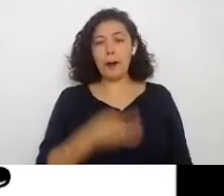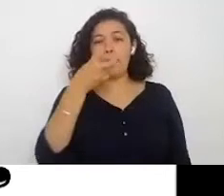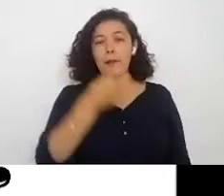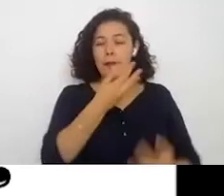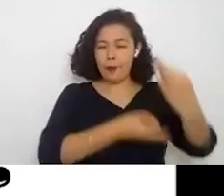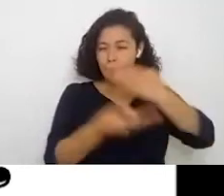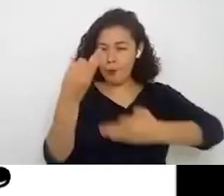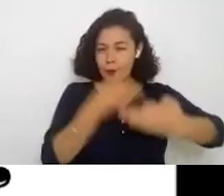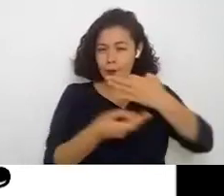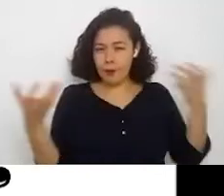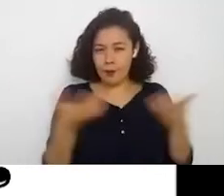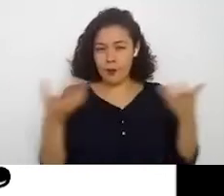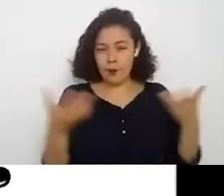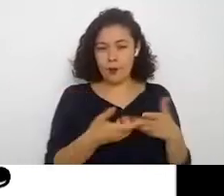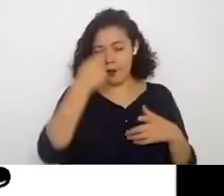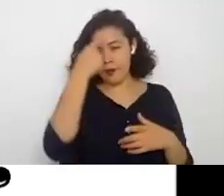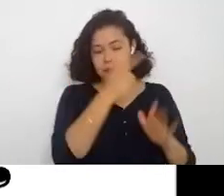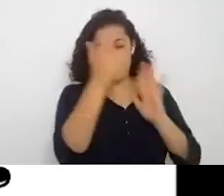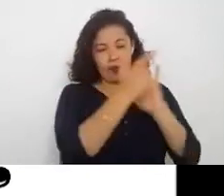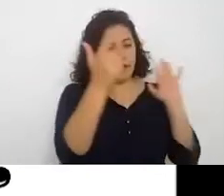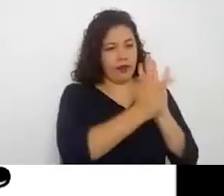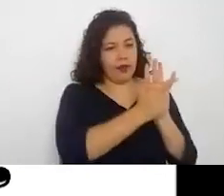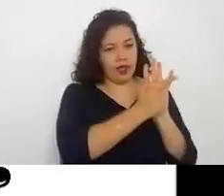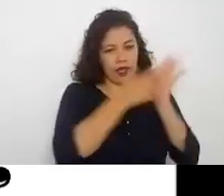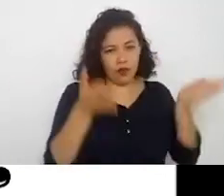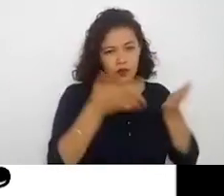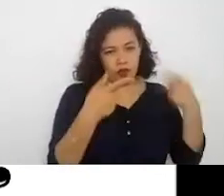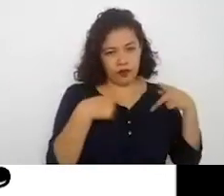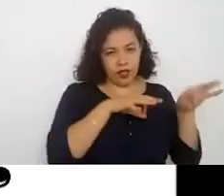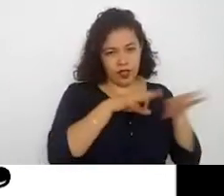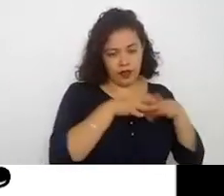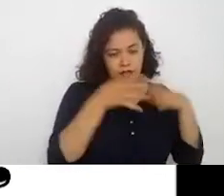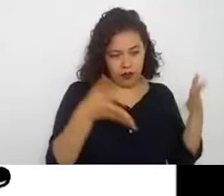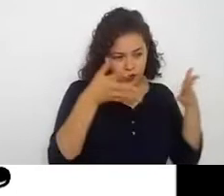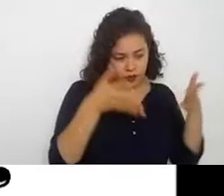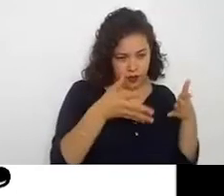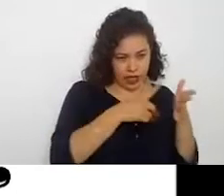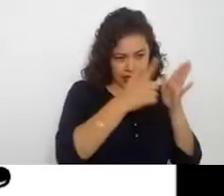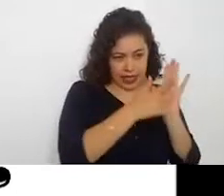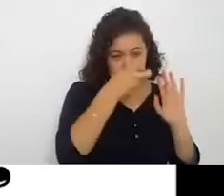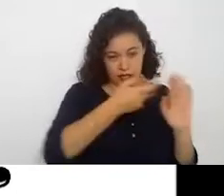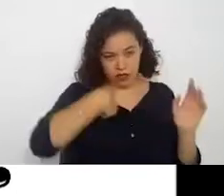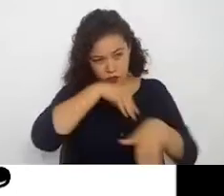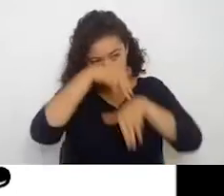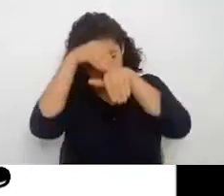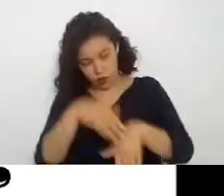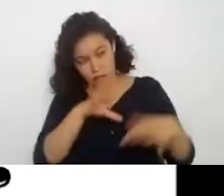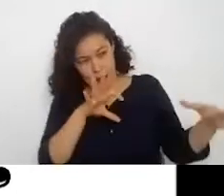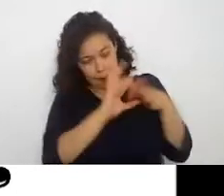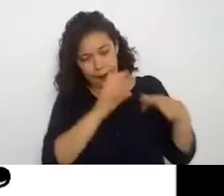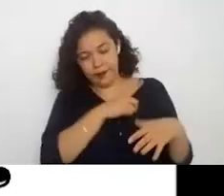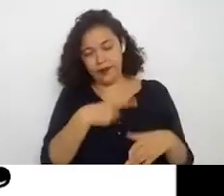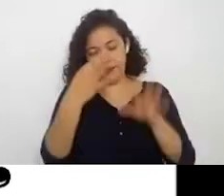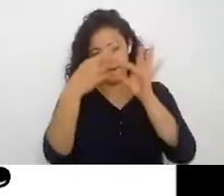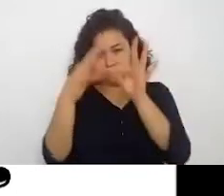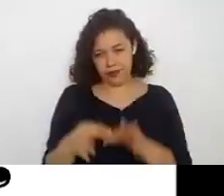todo, ¿verdad? En alineación a la ley del fomento al trabajador. Entonces deberá de tener toda esa parte de